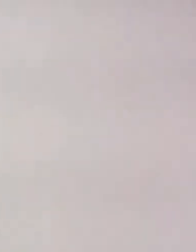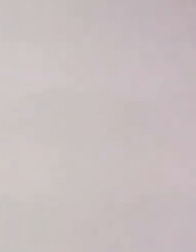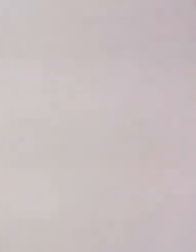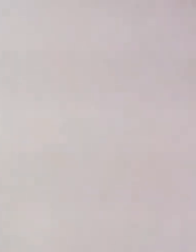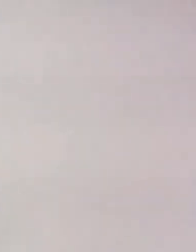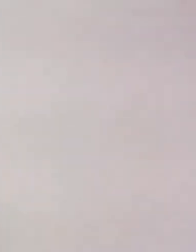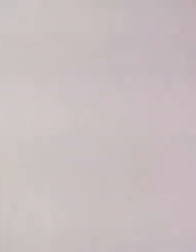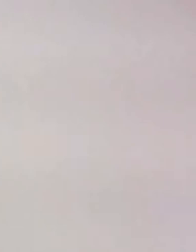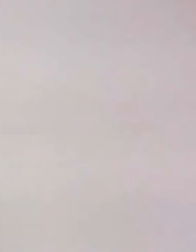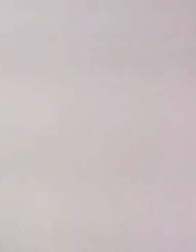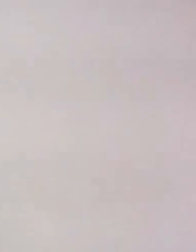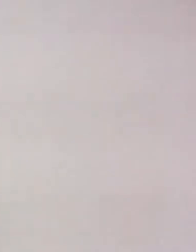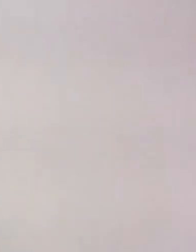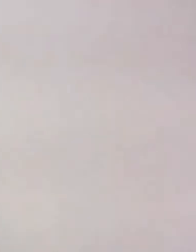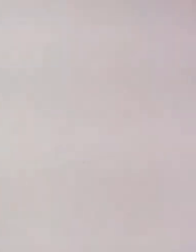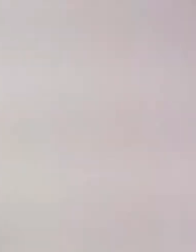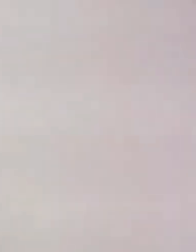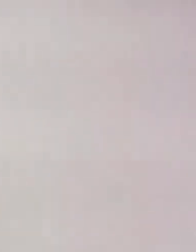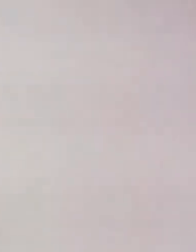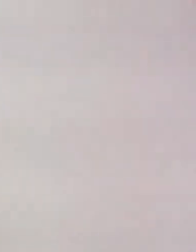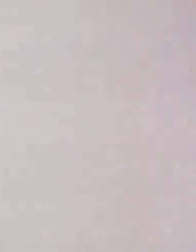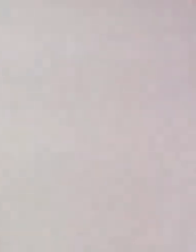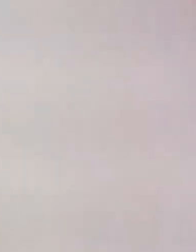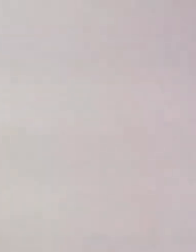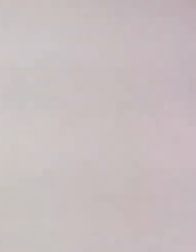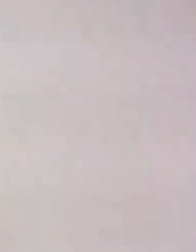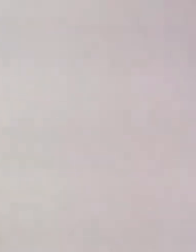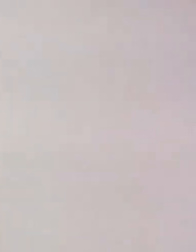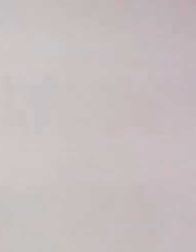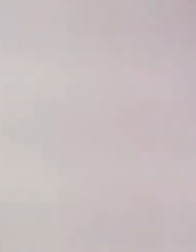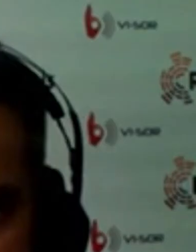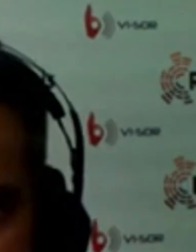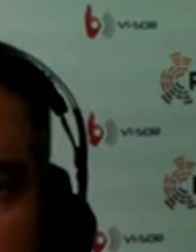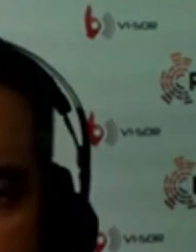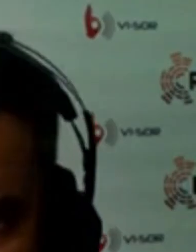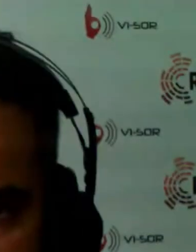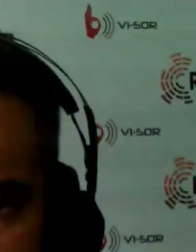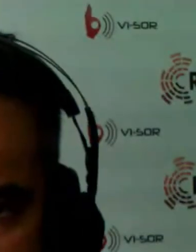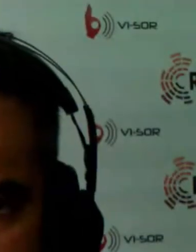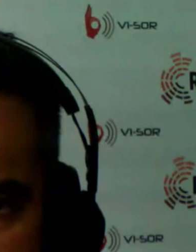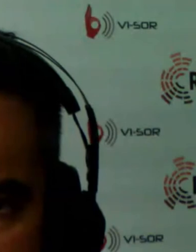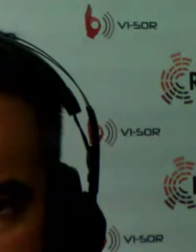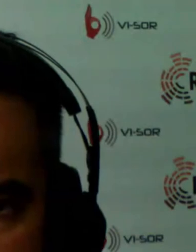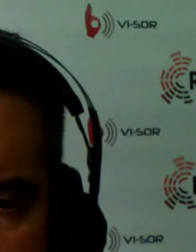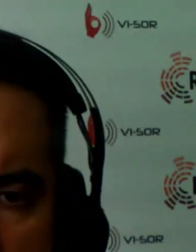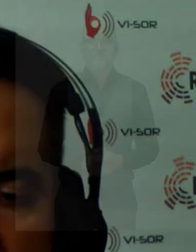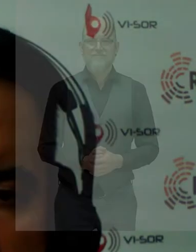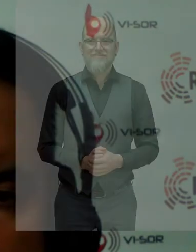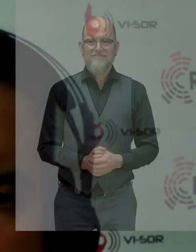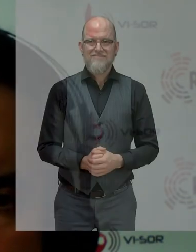los gobiernos y empresas privadas de todo el mundo.